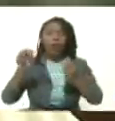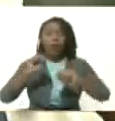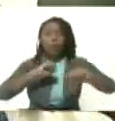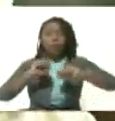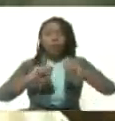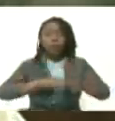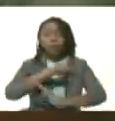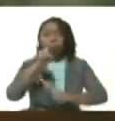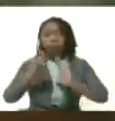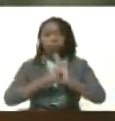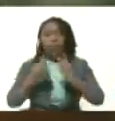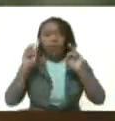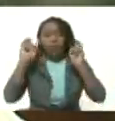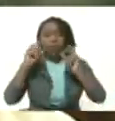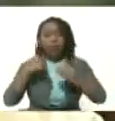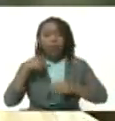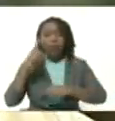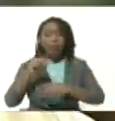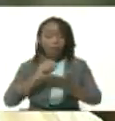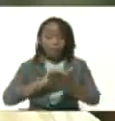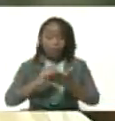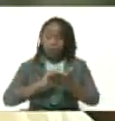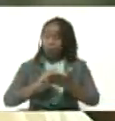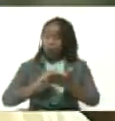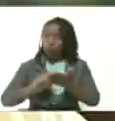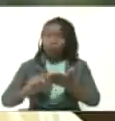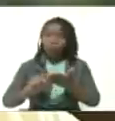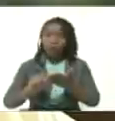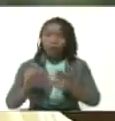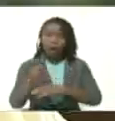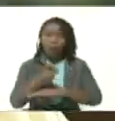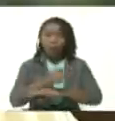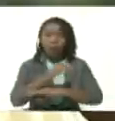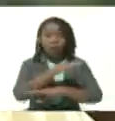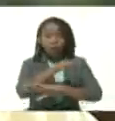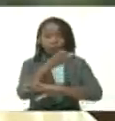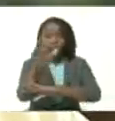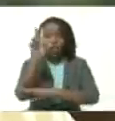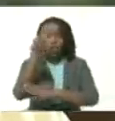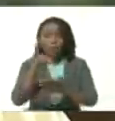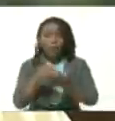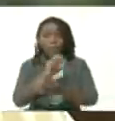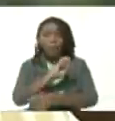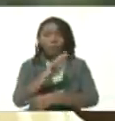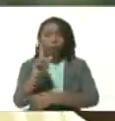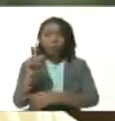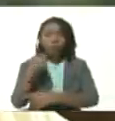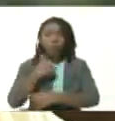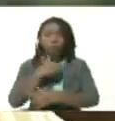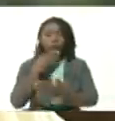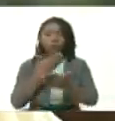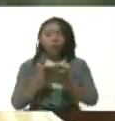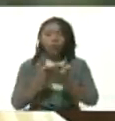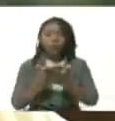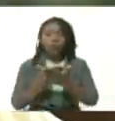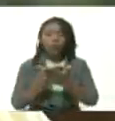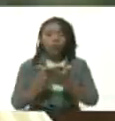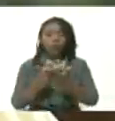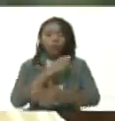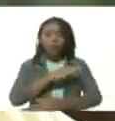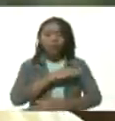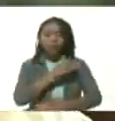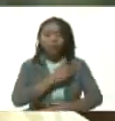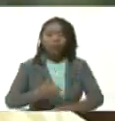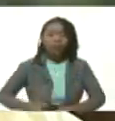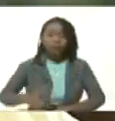completa, en este caso que también se toma nota. La búsqueda del horizonte 2024 que usted nos solicitaba señor presidente, debe